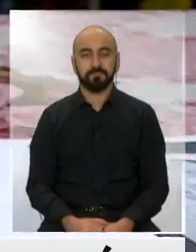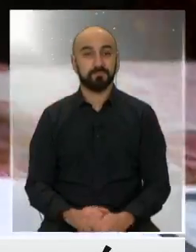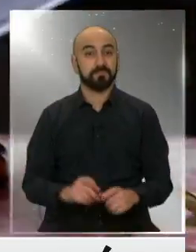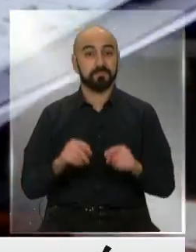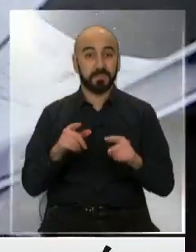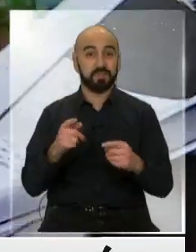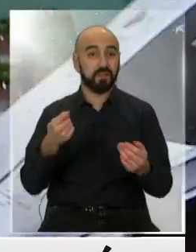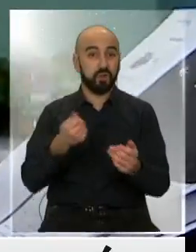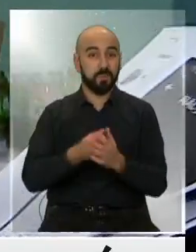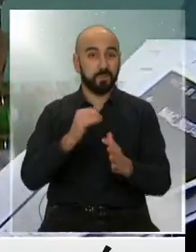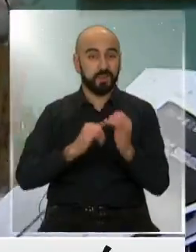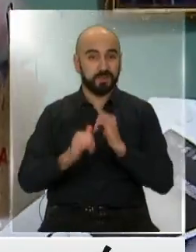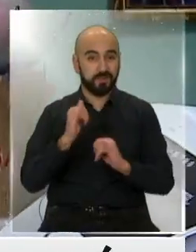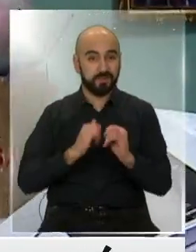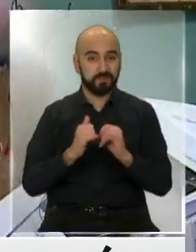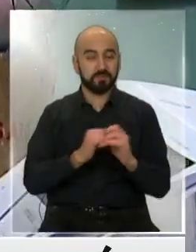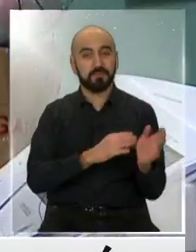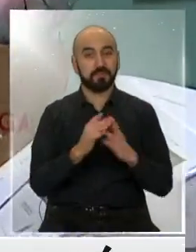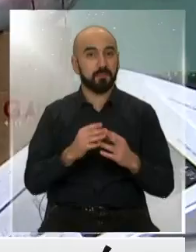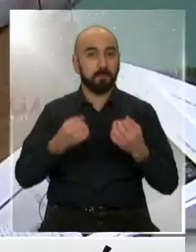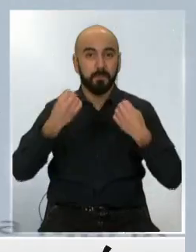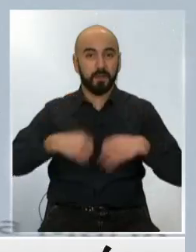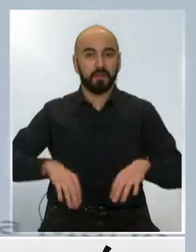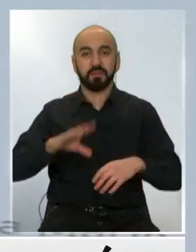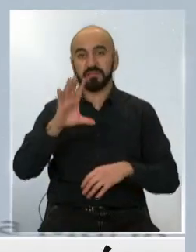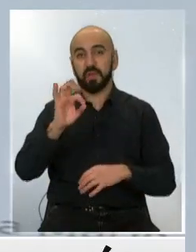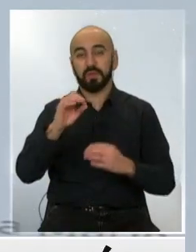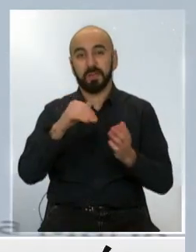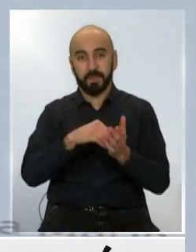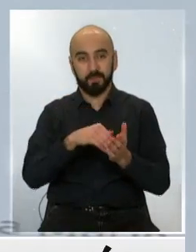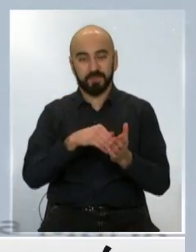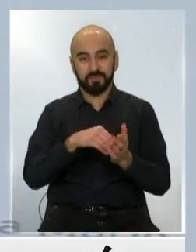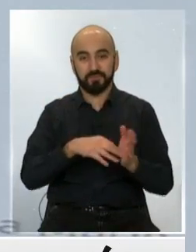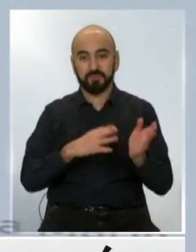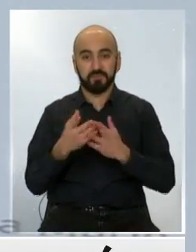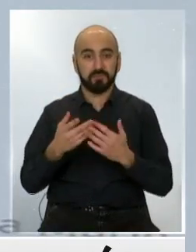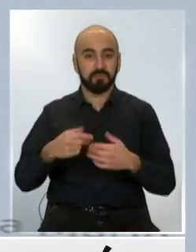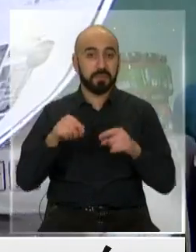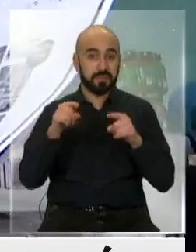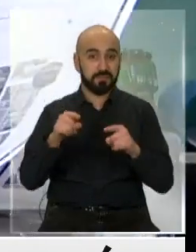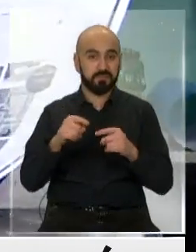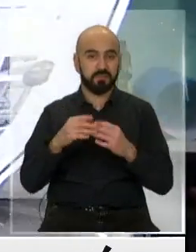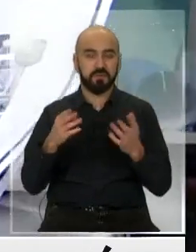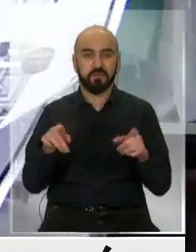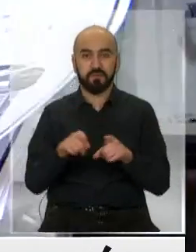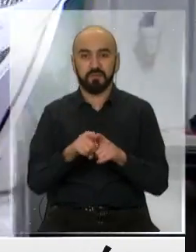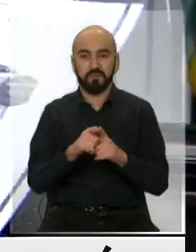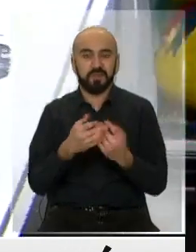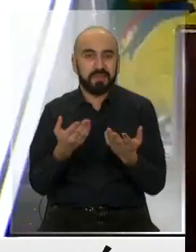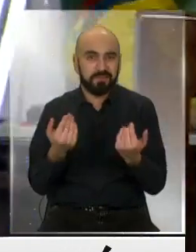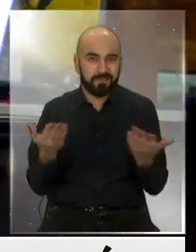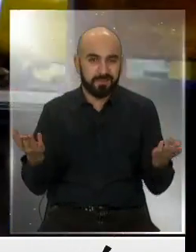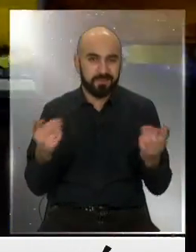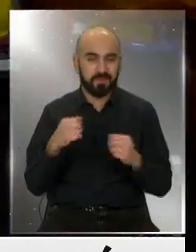esta compra en internet, Patricia perdió 50.000 pesos, que hoy son una fortuna para su